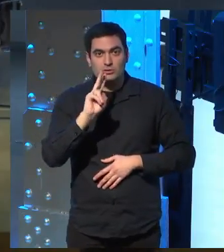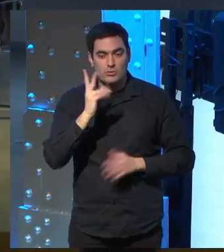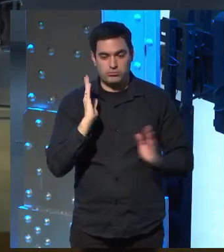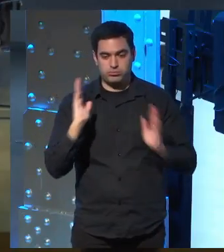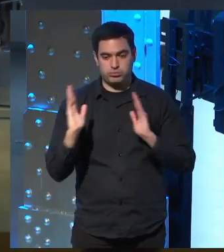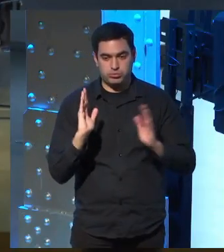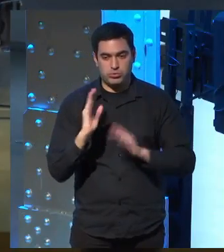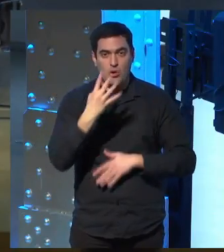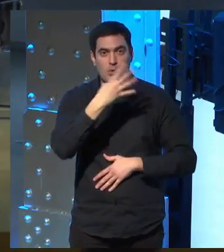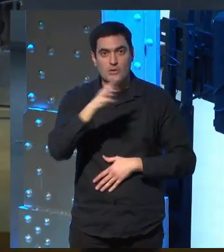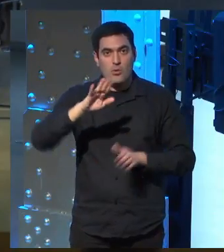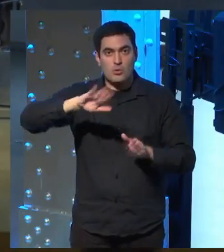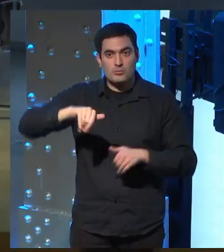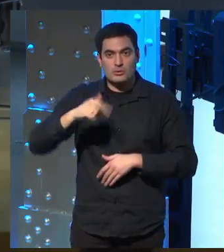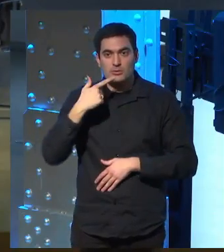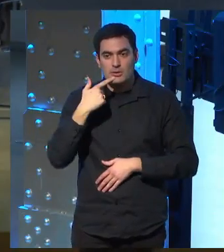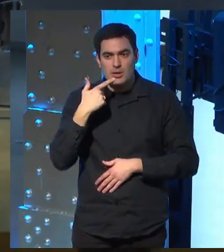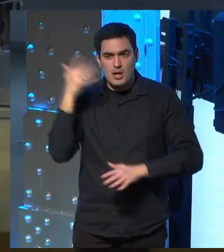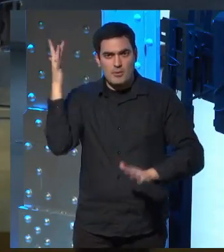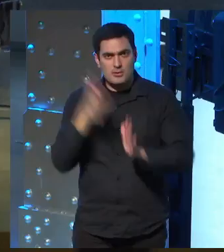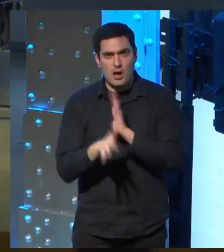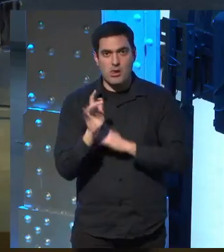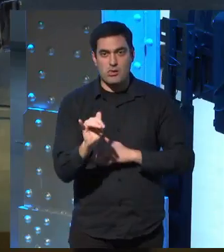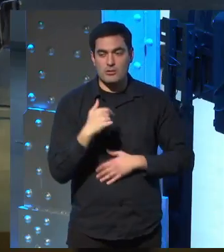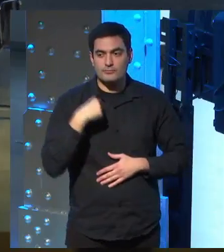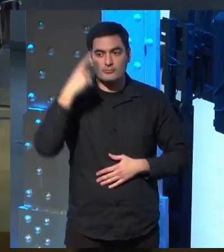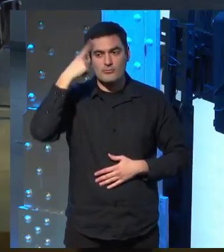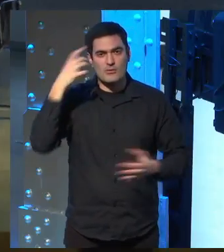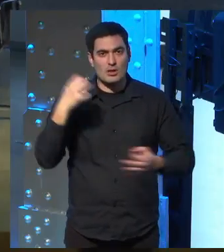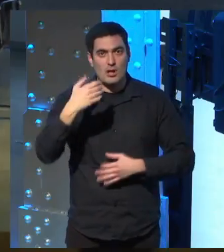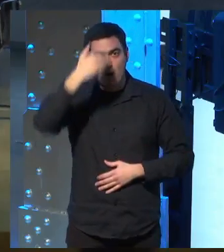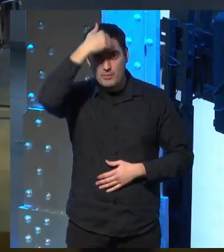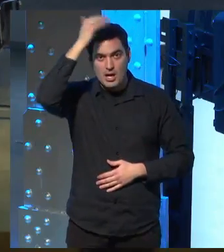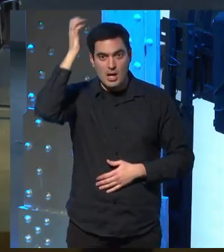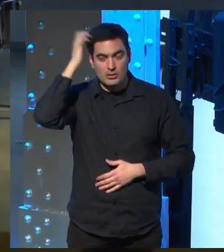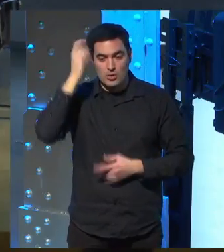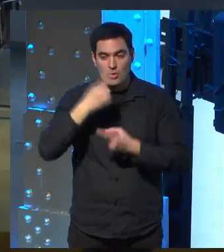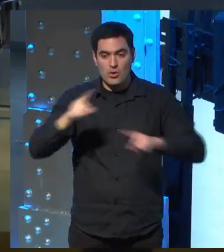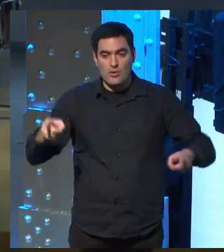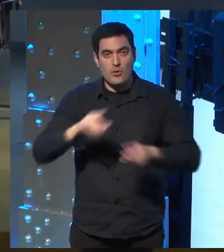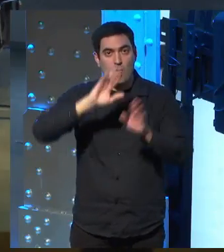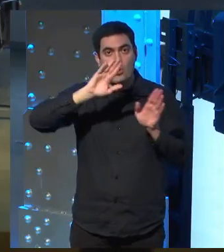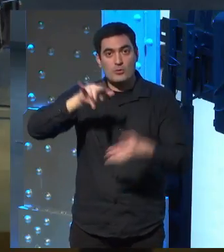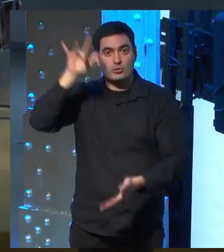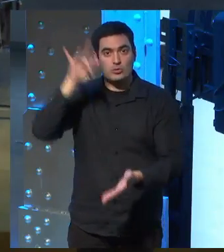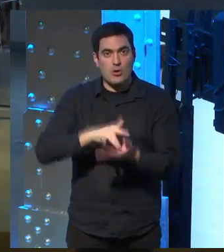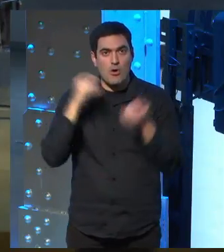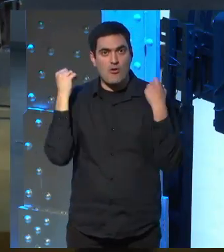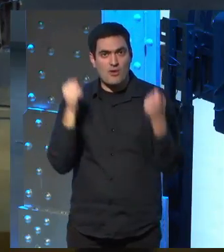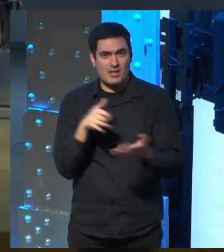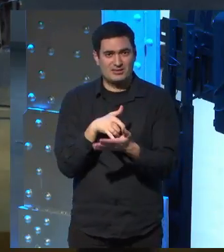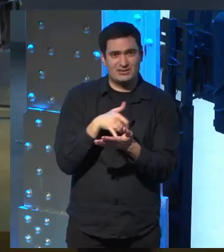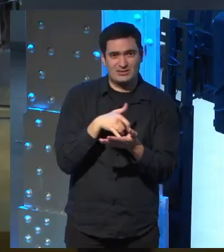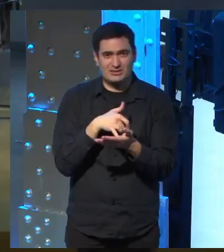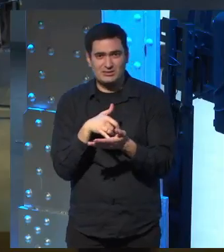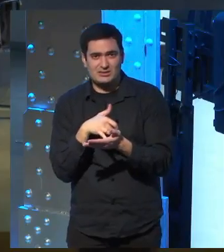uno de los últimos cuartetos, hay citas casi permanentes. Yo creo que Bartók en este concierto último, con esa fuerza ya